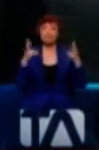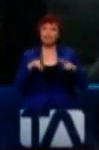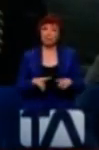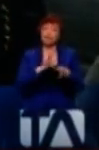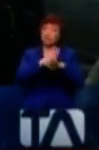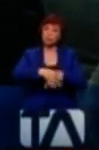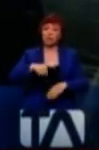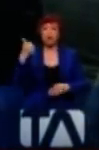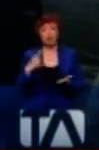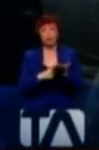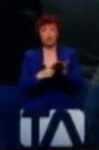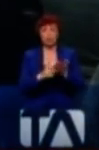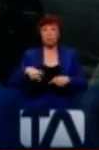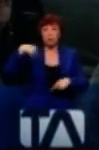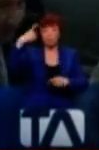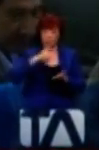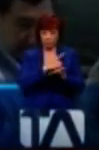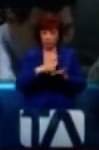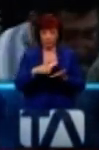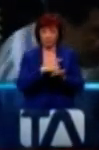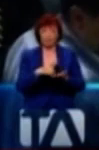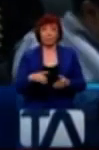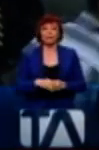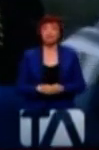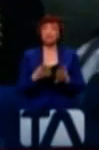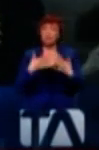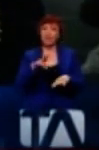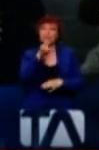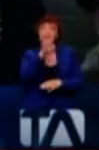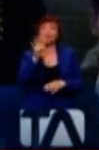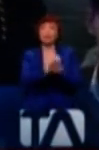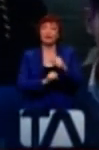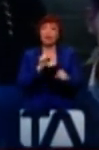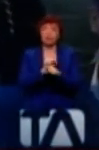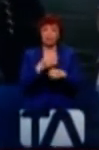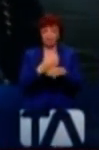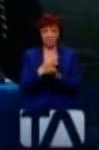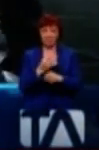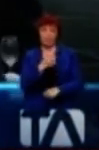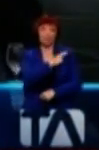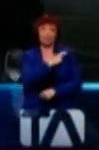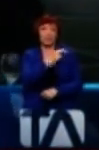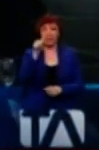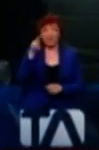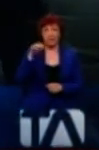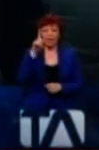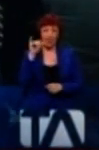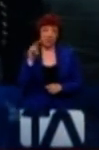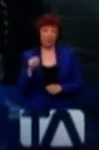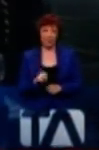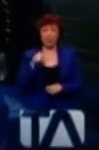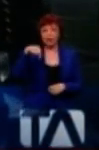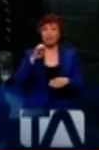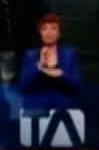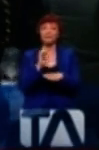actos durante las próximas semanas a propósito de estos 25 años de funcionamiento de la Universidad Andina Simón Bolívar en